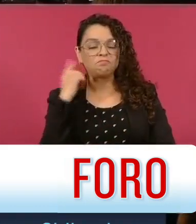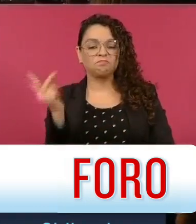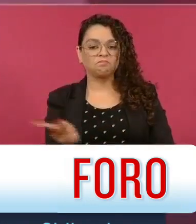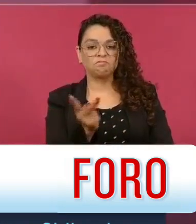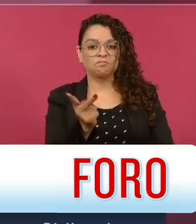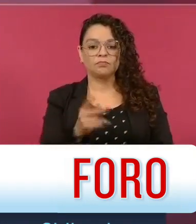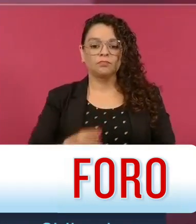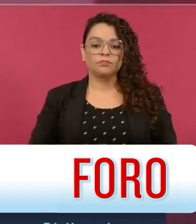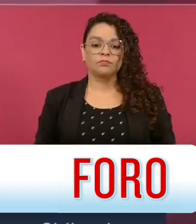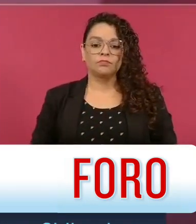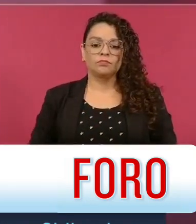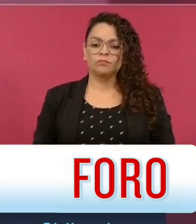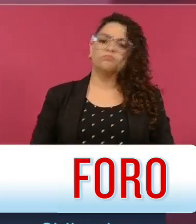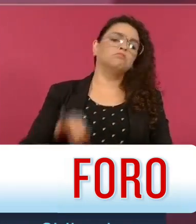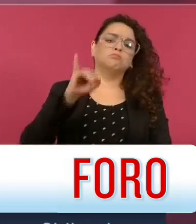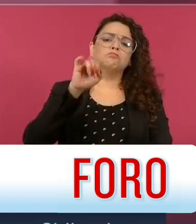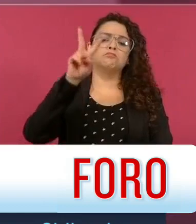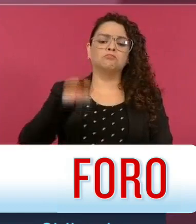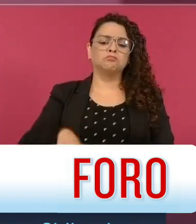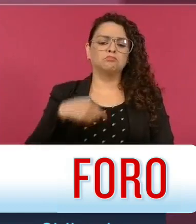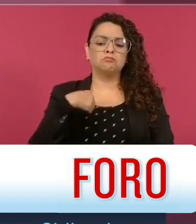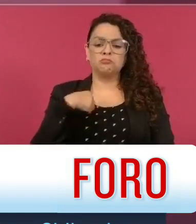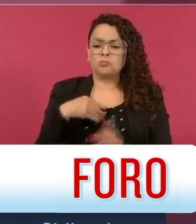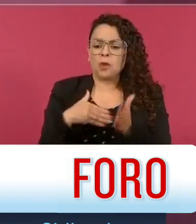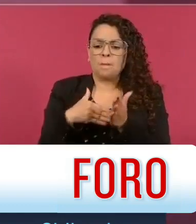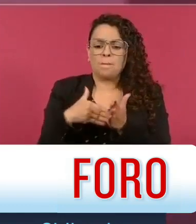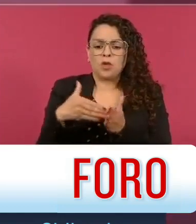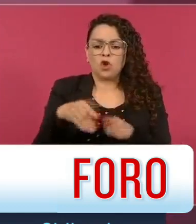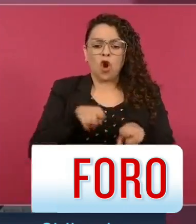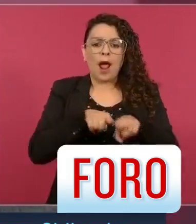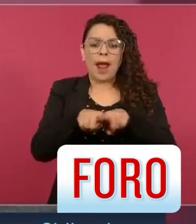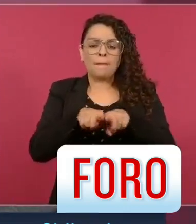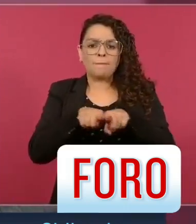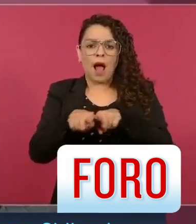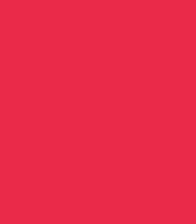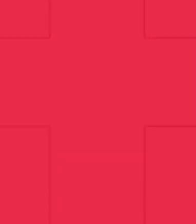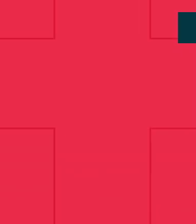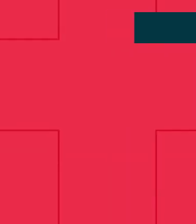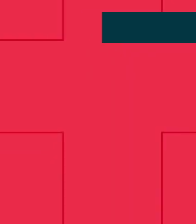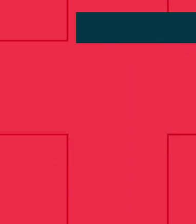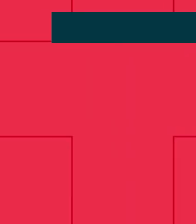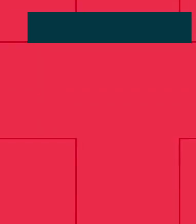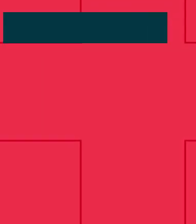tengo millones de hermanos y Marcelo es mi hermano.